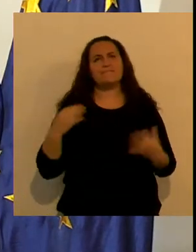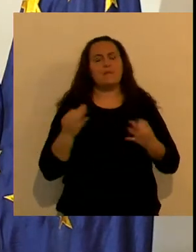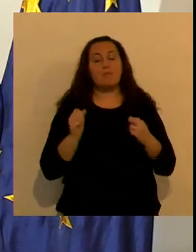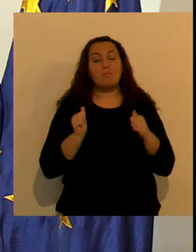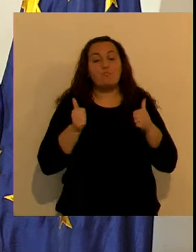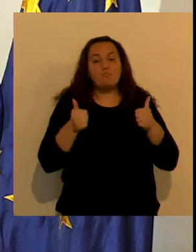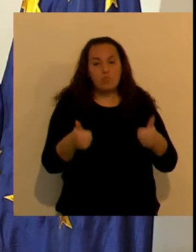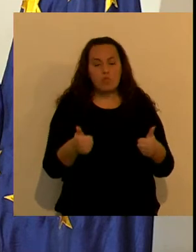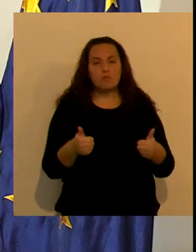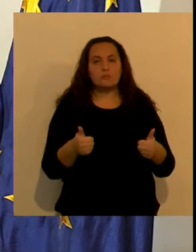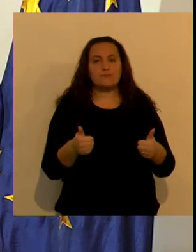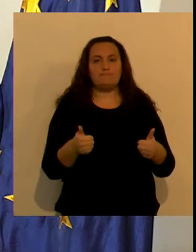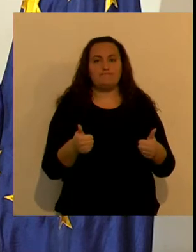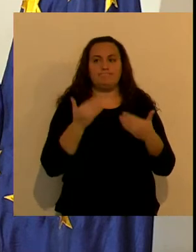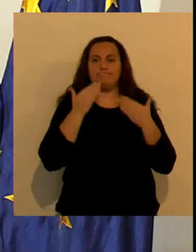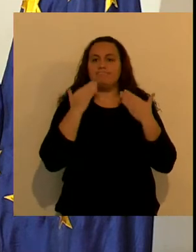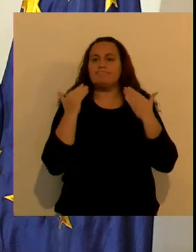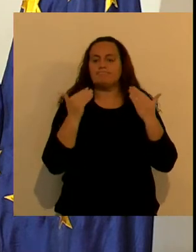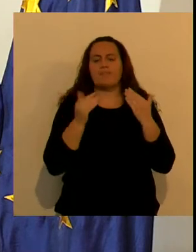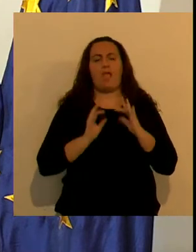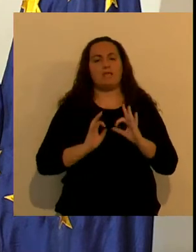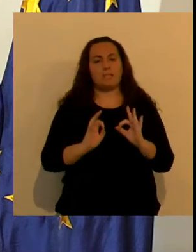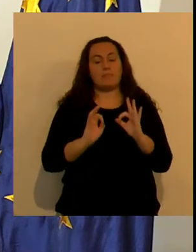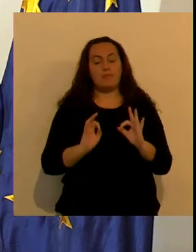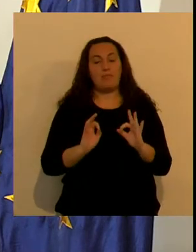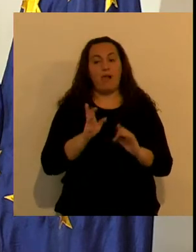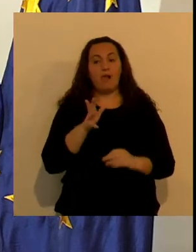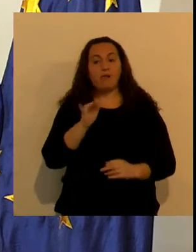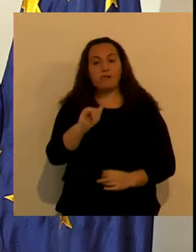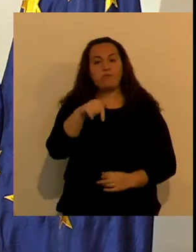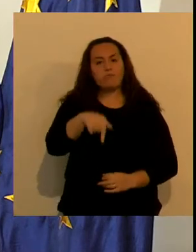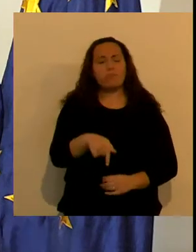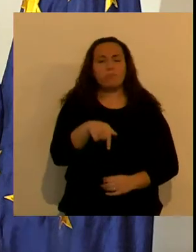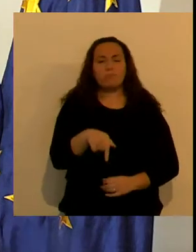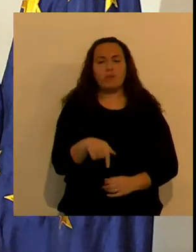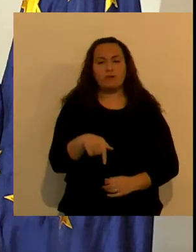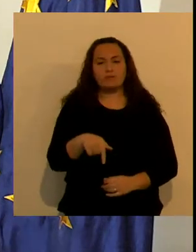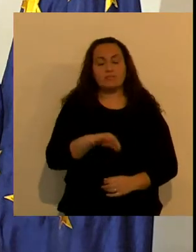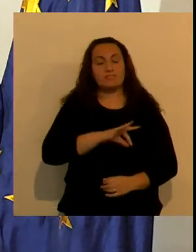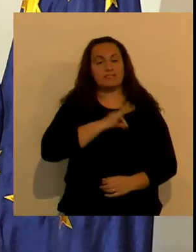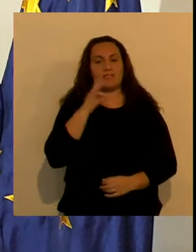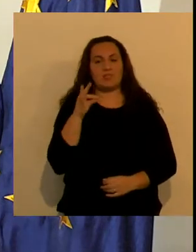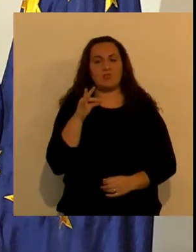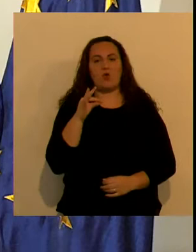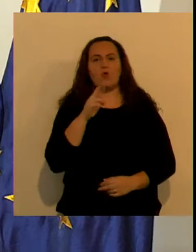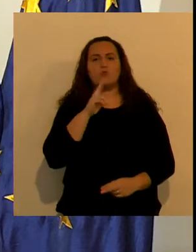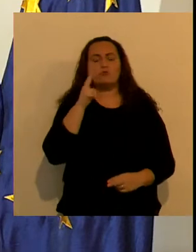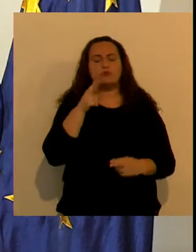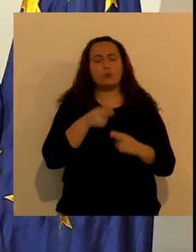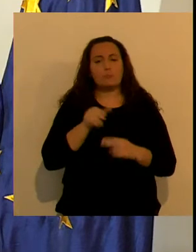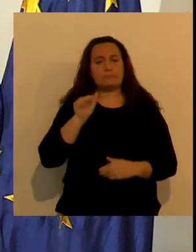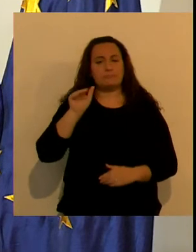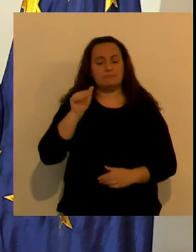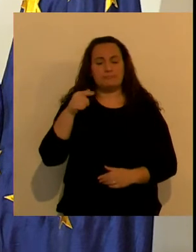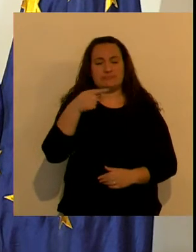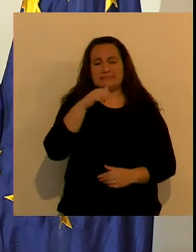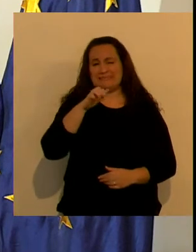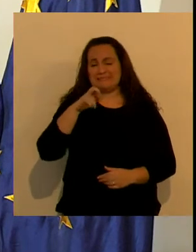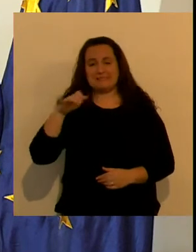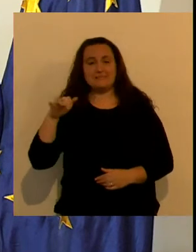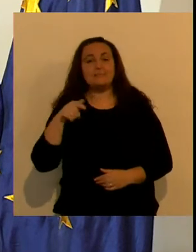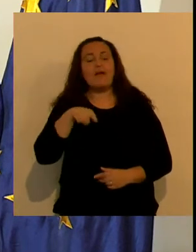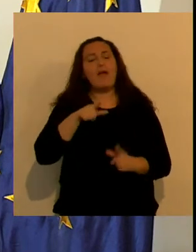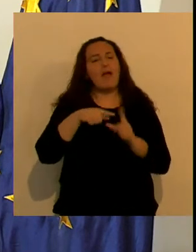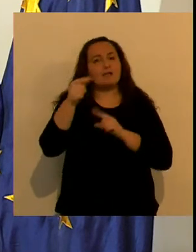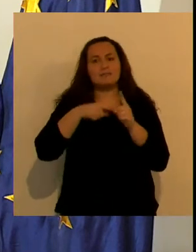comenzar agradeciendo especialmente la presencia aquí hoy del señor Gary Israelian, una de las estrellas de la